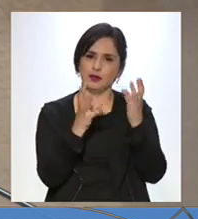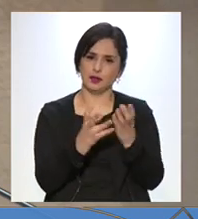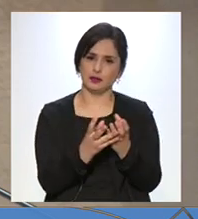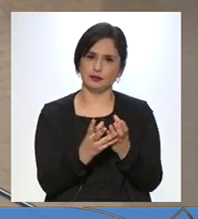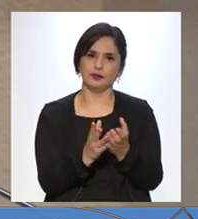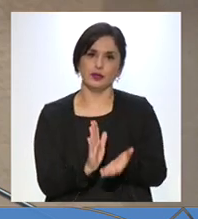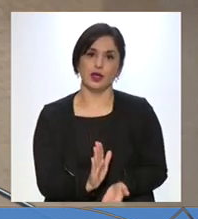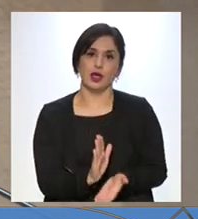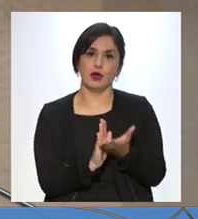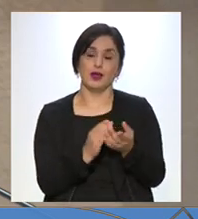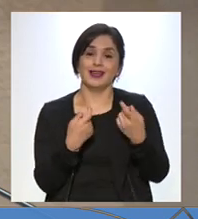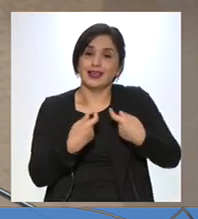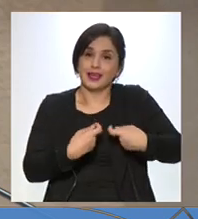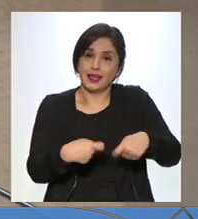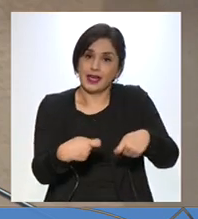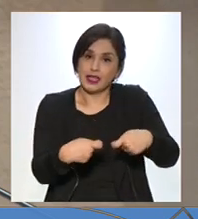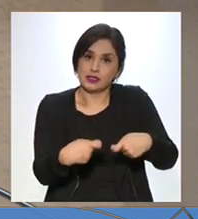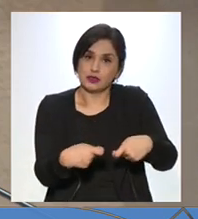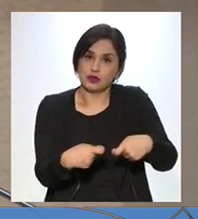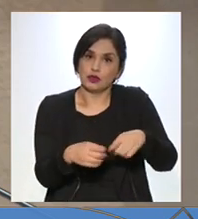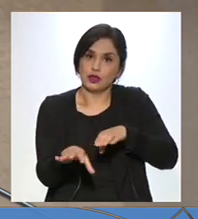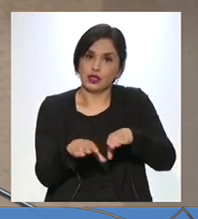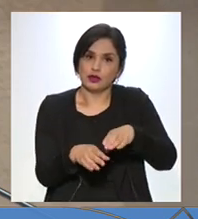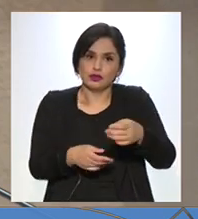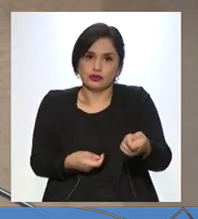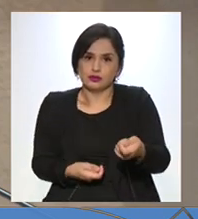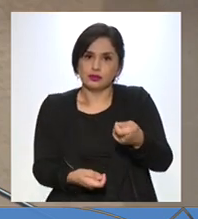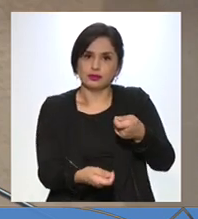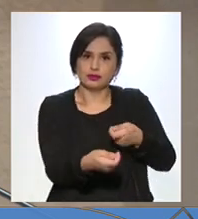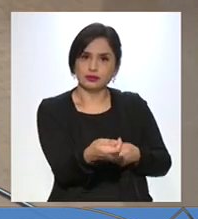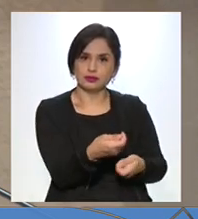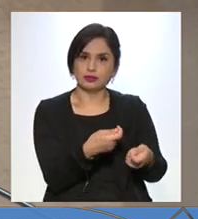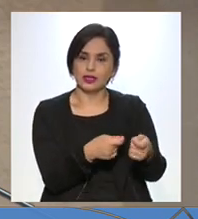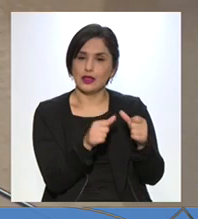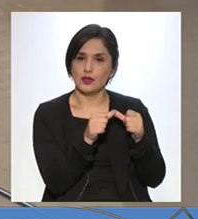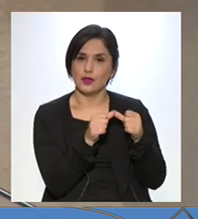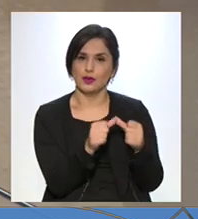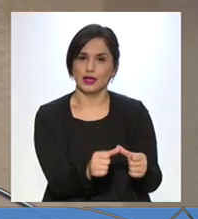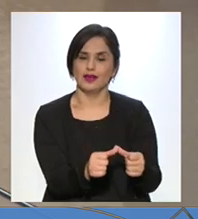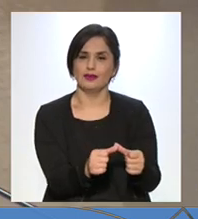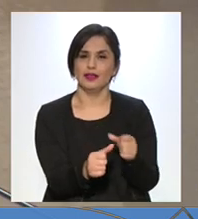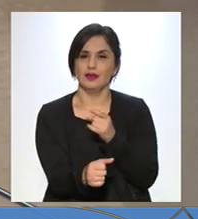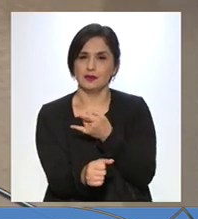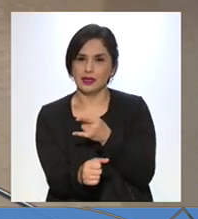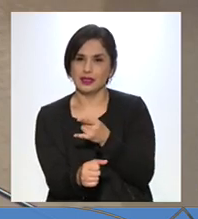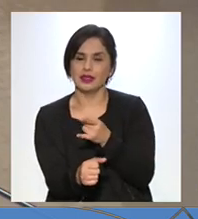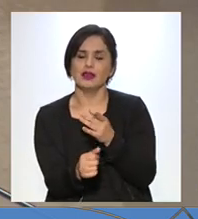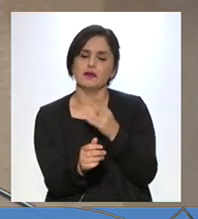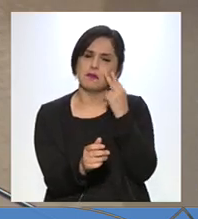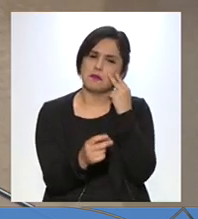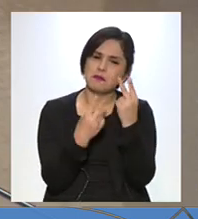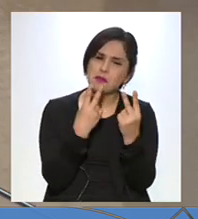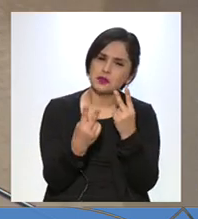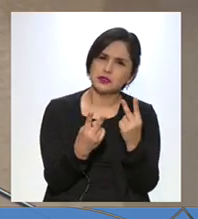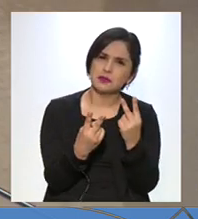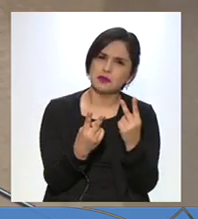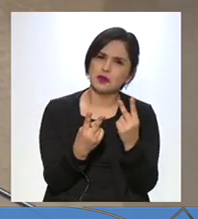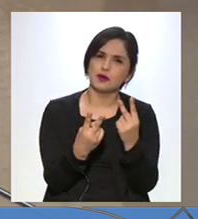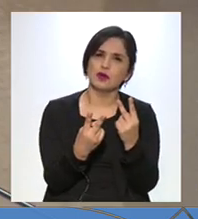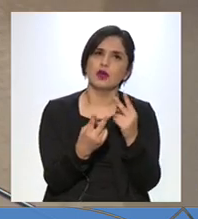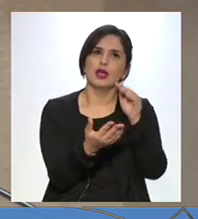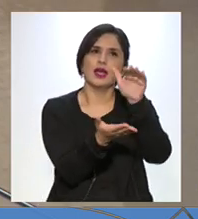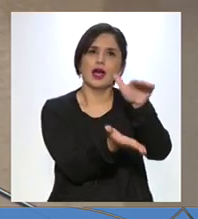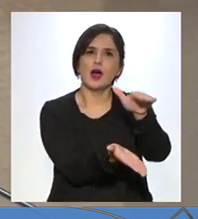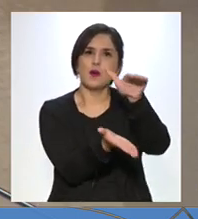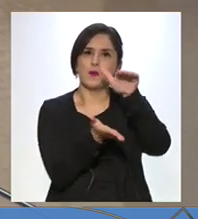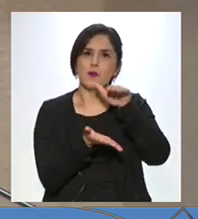El aumento del gasto en bienes transables, especialmente bienes de consumo durable y maquinaria y equipos, se reflejó en el incremento de las